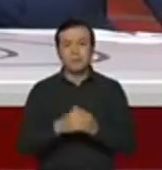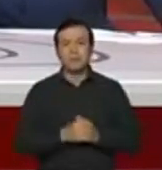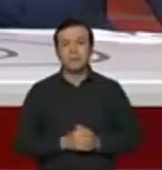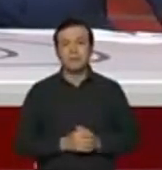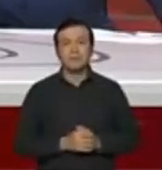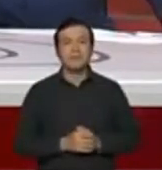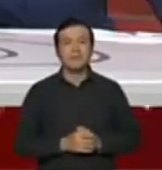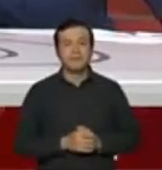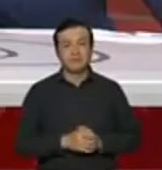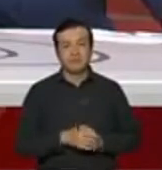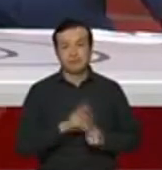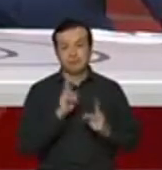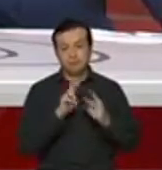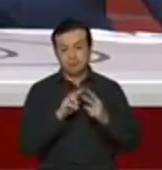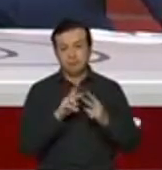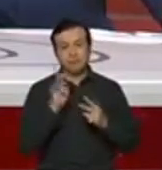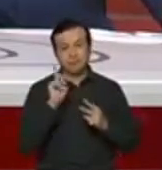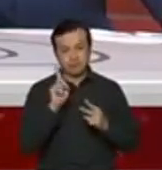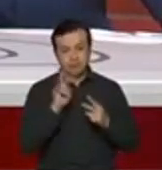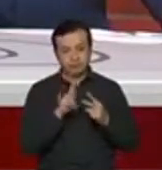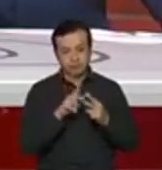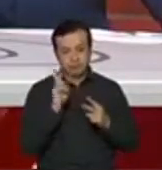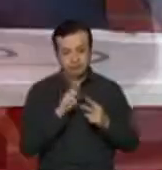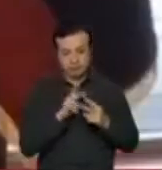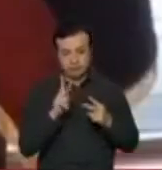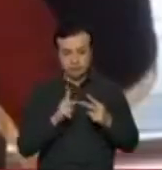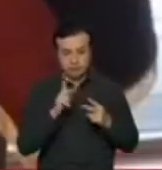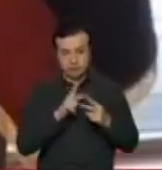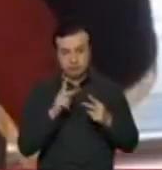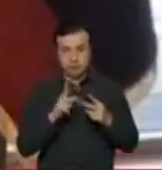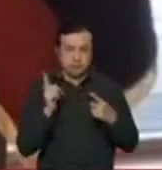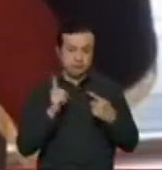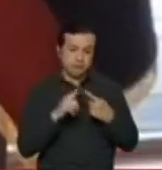Usted ha topado dos puntos fundamentales. Uno es